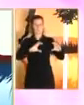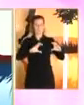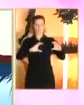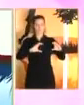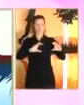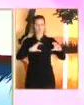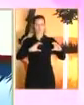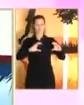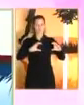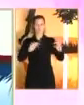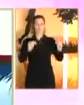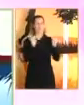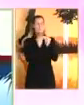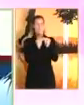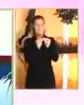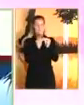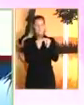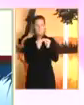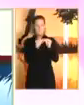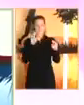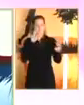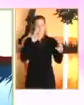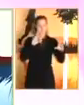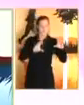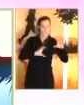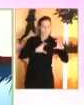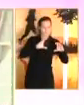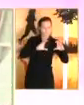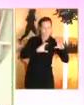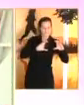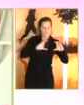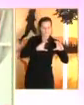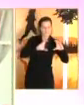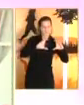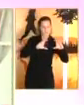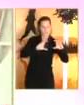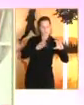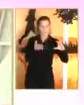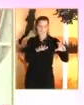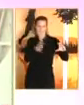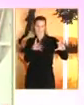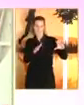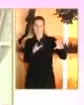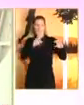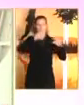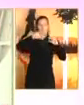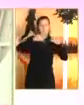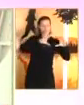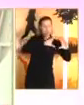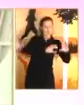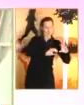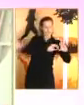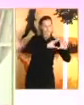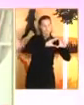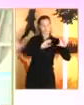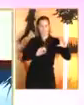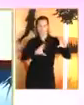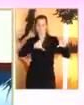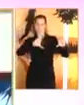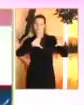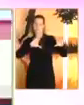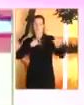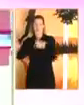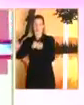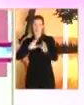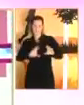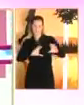es el vaso que tenemos mismo aquí. Vaso. Entonces miramos más o menos cuánto hemos echado para saber que esa es la cantidad de sal que tenemos que echar y la cantidad de detergente que tenemos que echar.